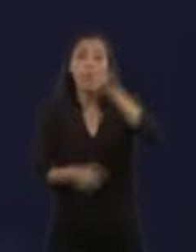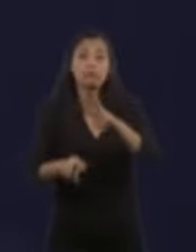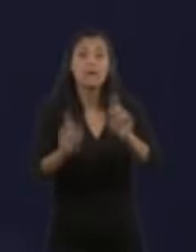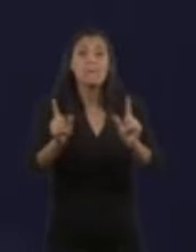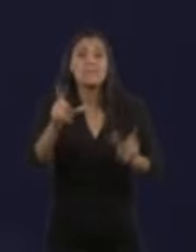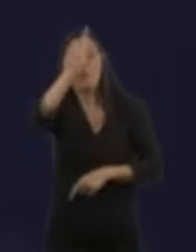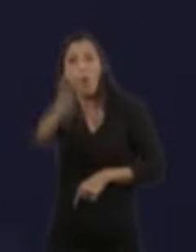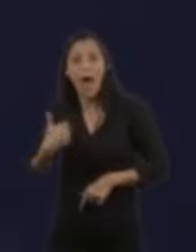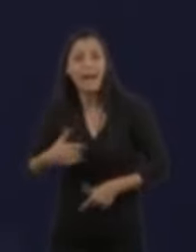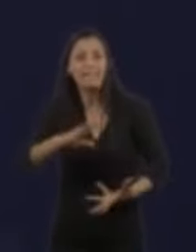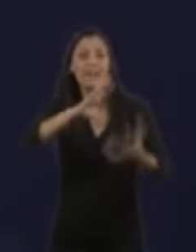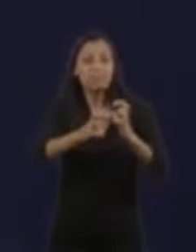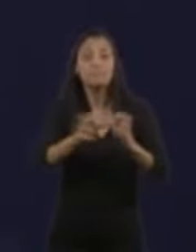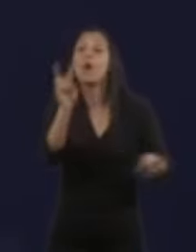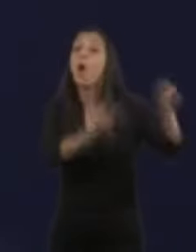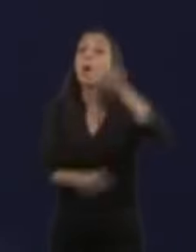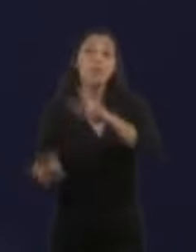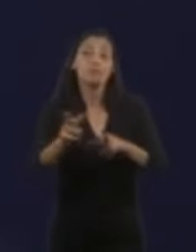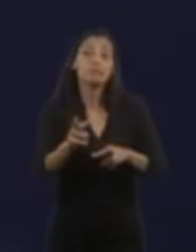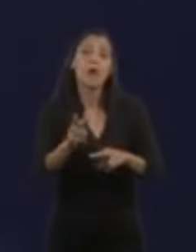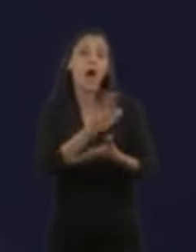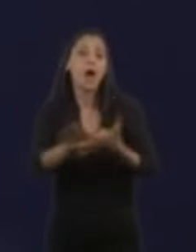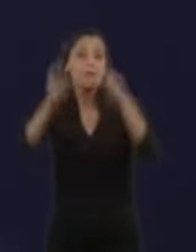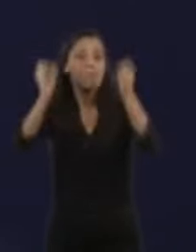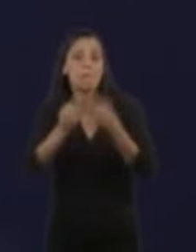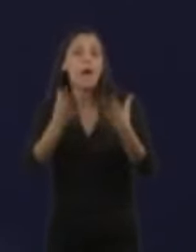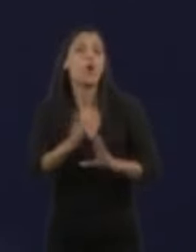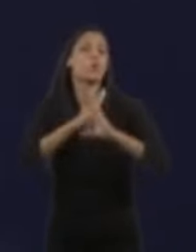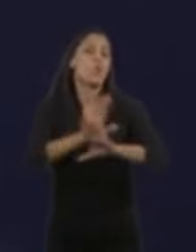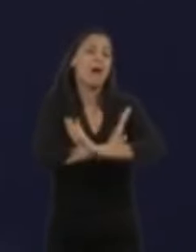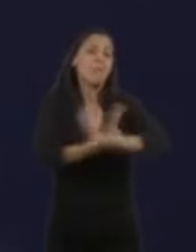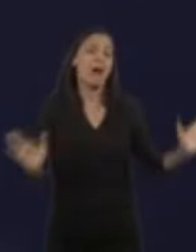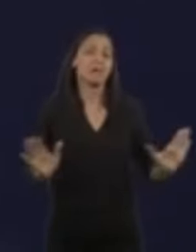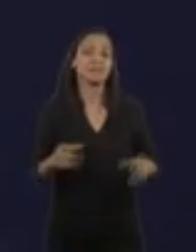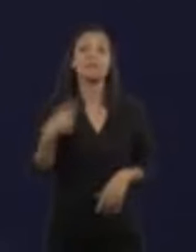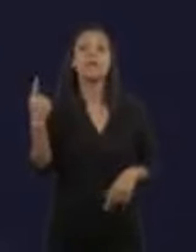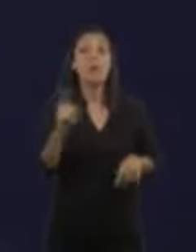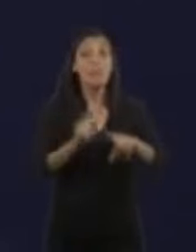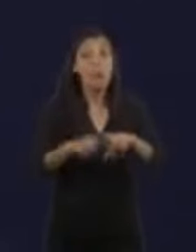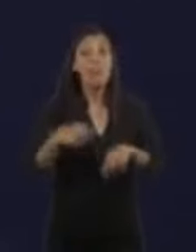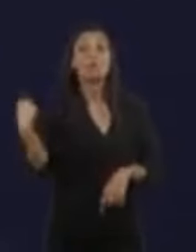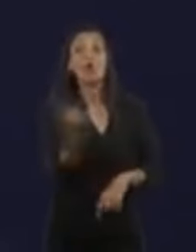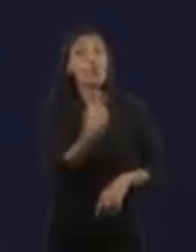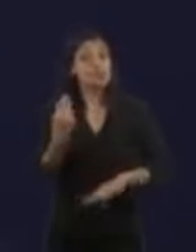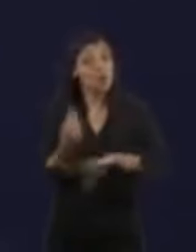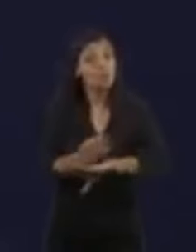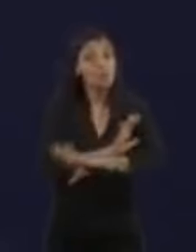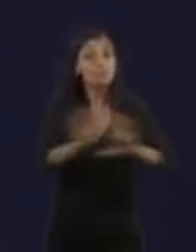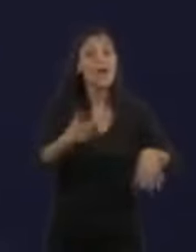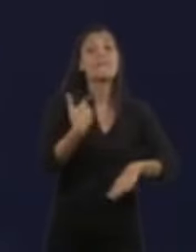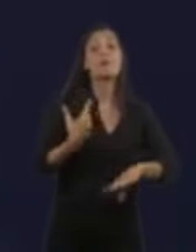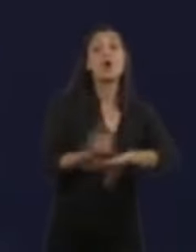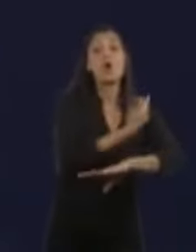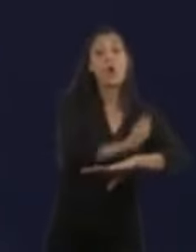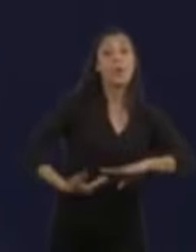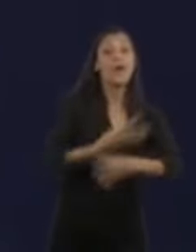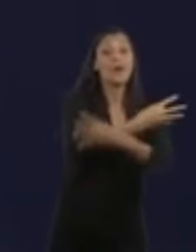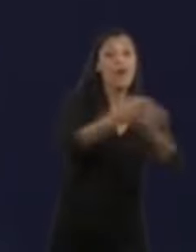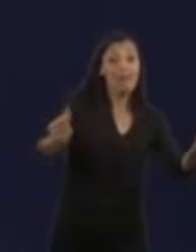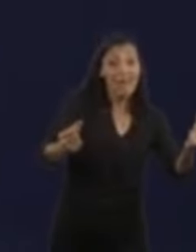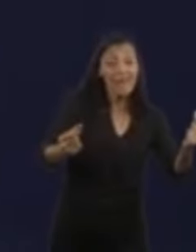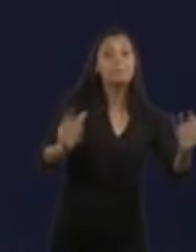pero no queremos no queremos que eso ocurra nunca más cuando nosotros nos vayamos yo será un caso que no depende por